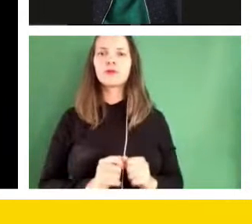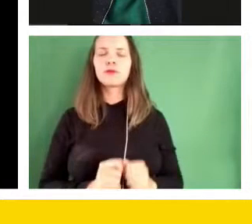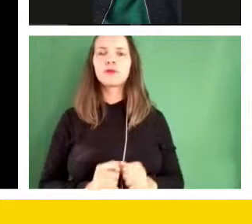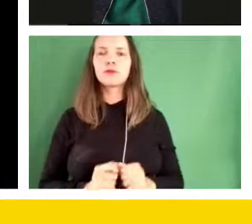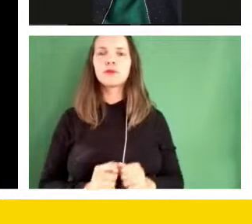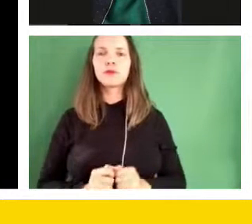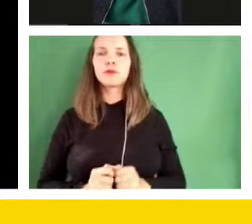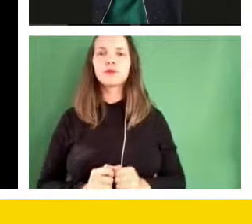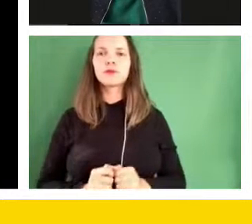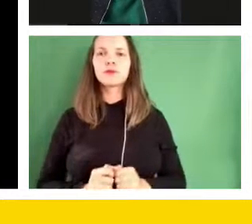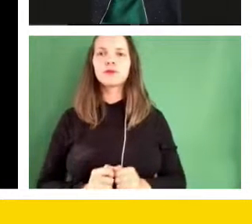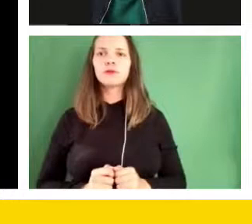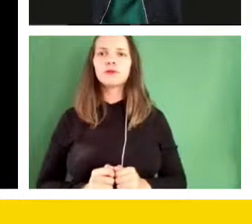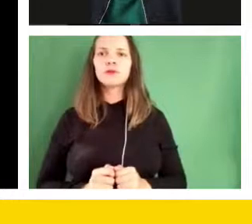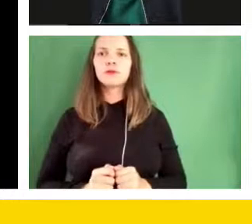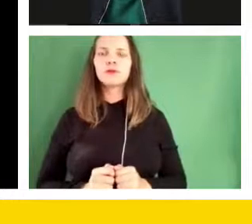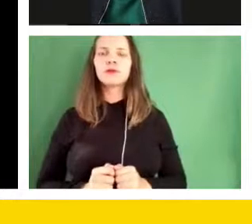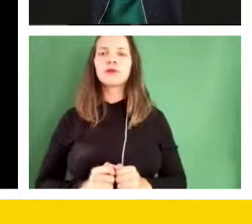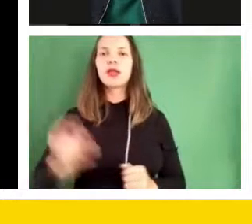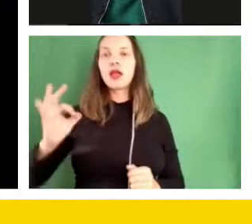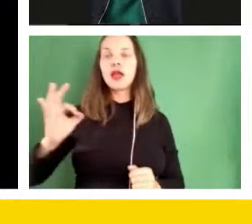Nosotros en el año 2004,